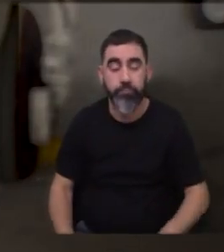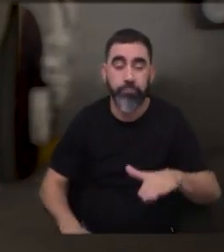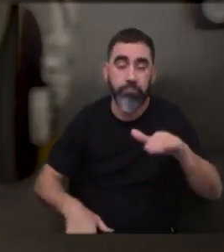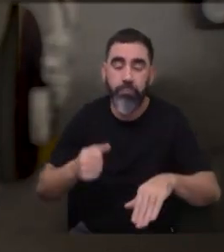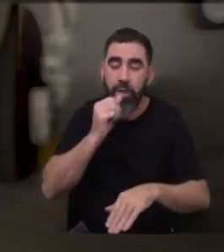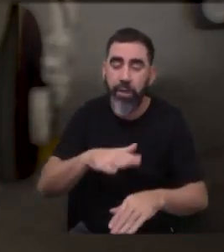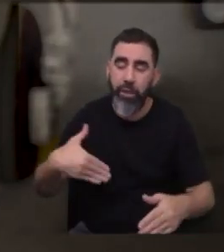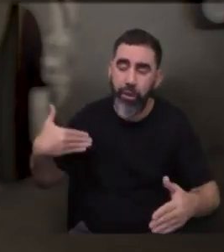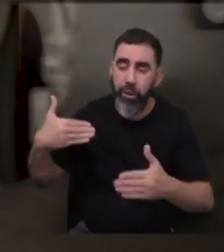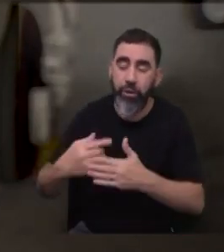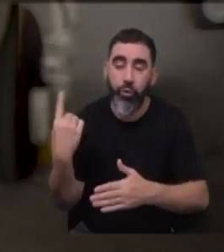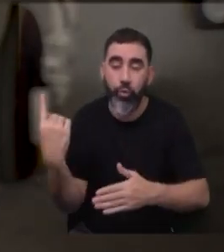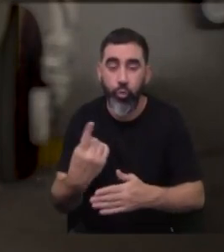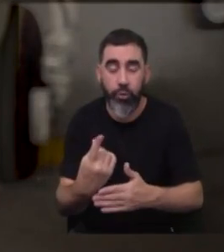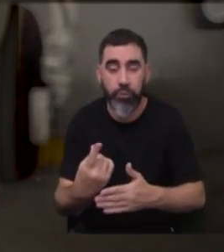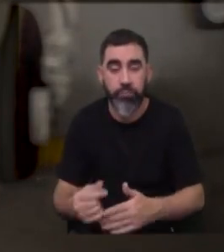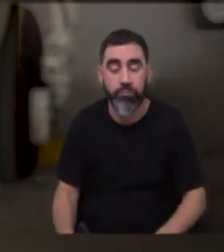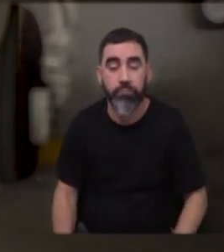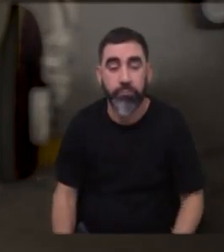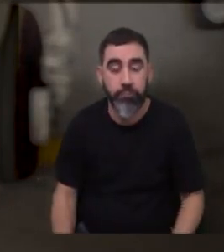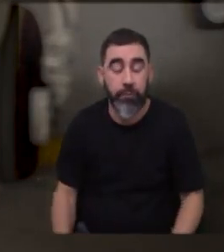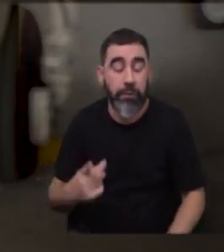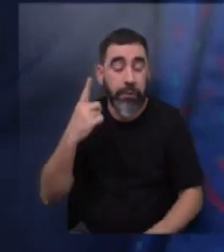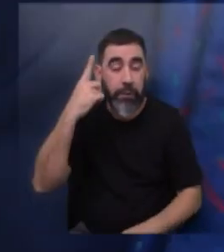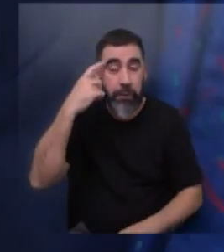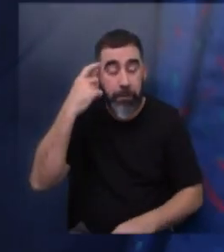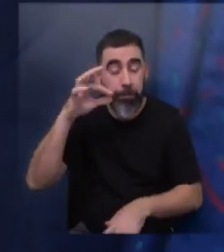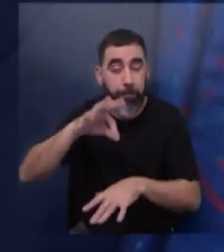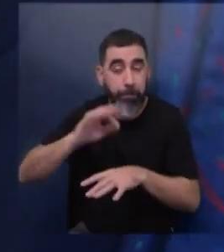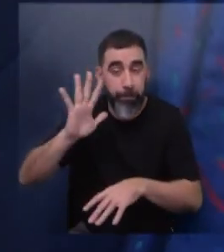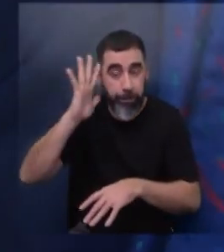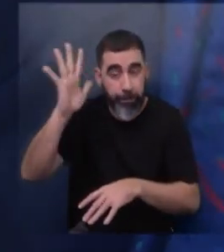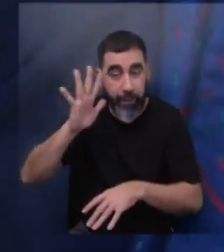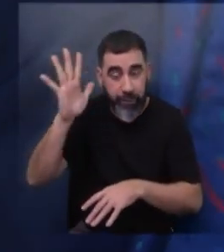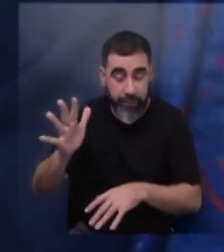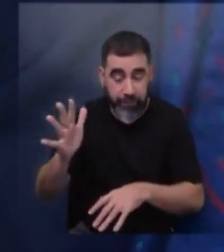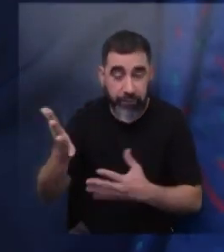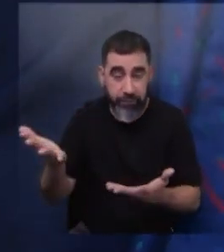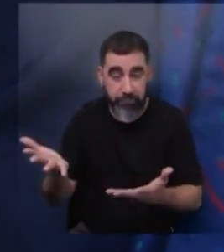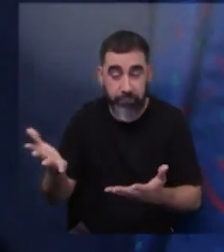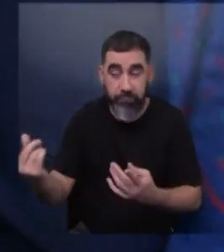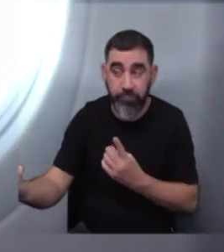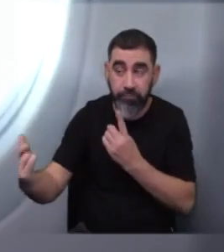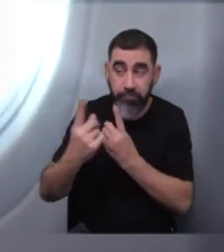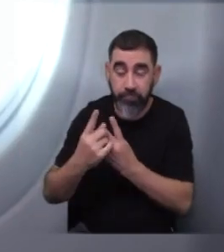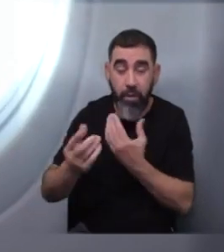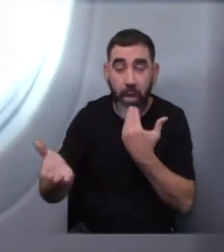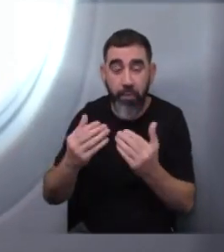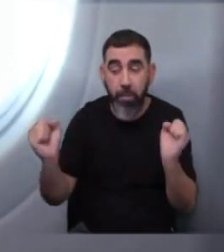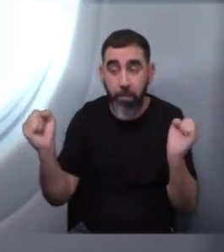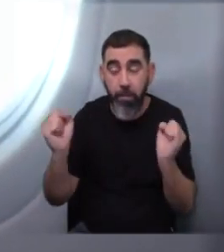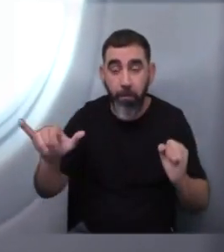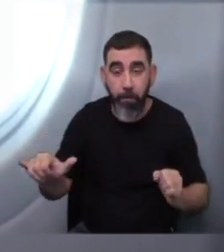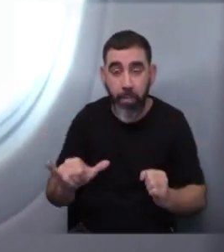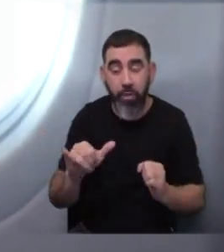cada uno. Por lo pronto, por mi experiencia clínica como psicóloga, trabajando con personas que se acercan al consultorio por su miedo a volar,